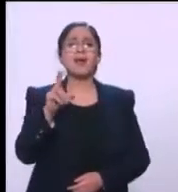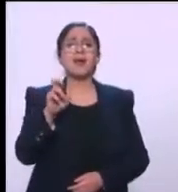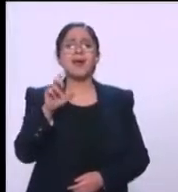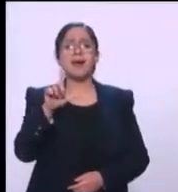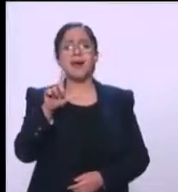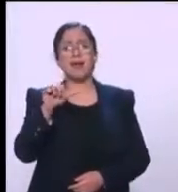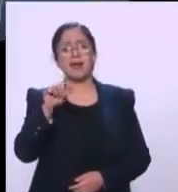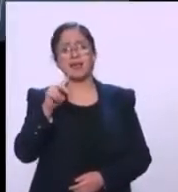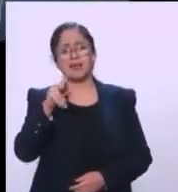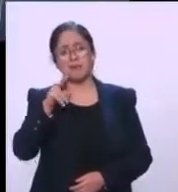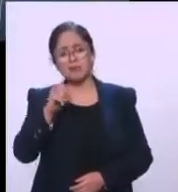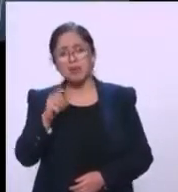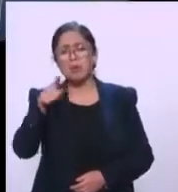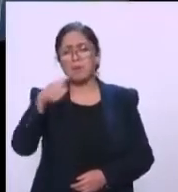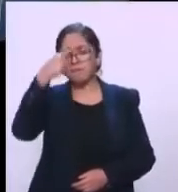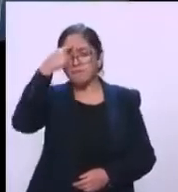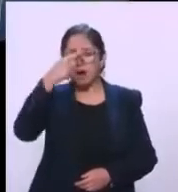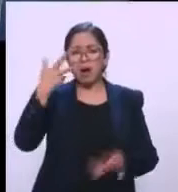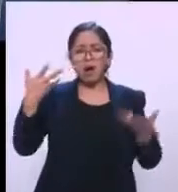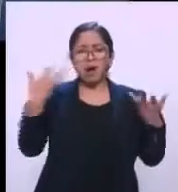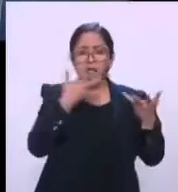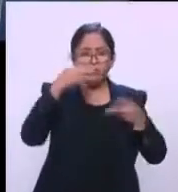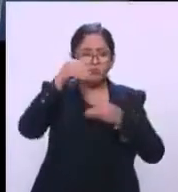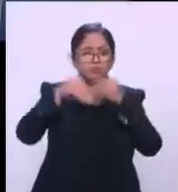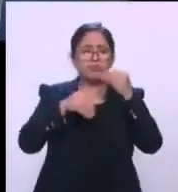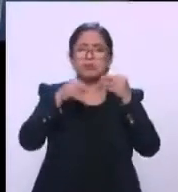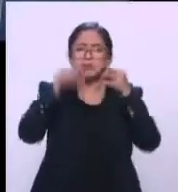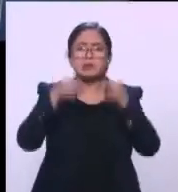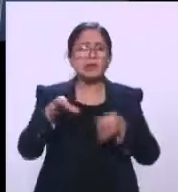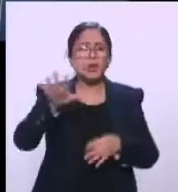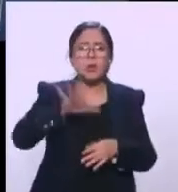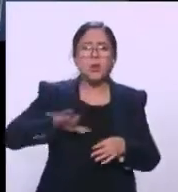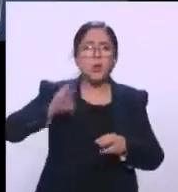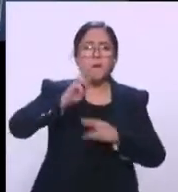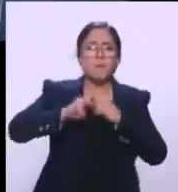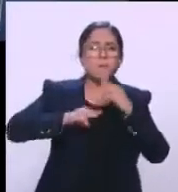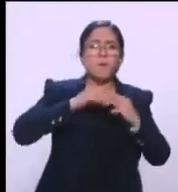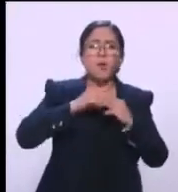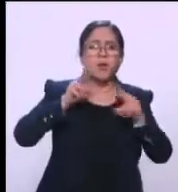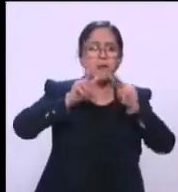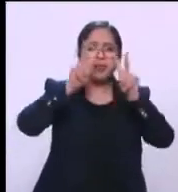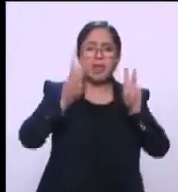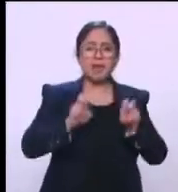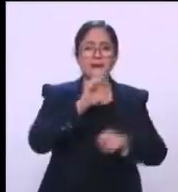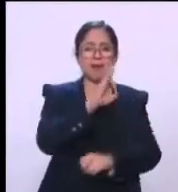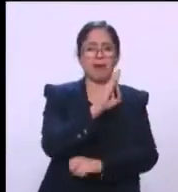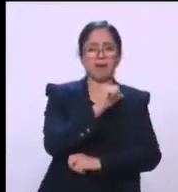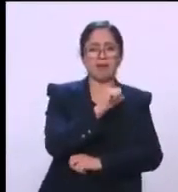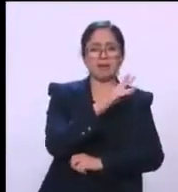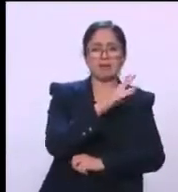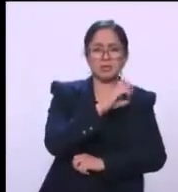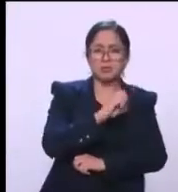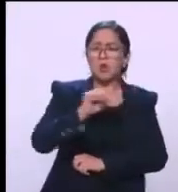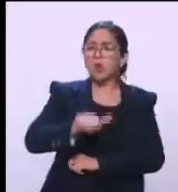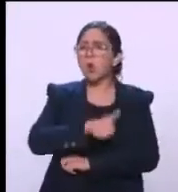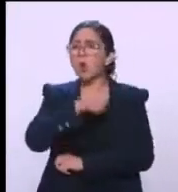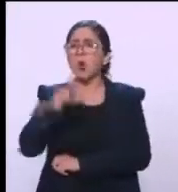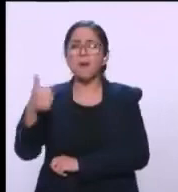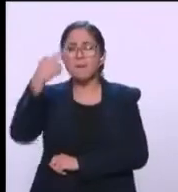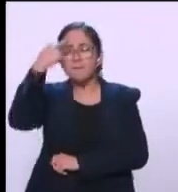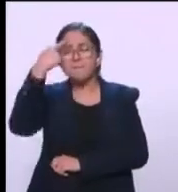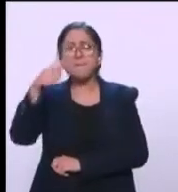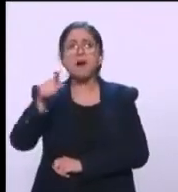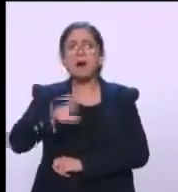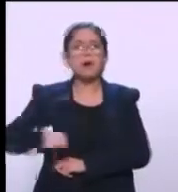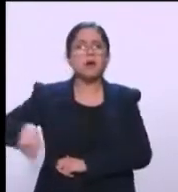del relativismo de la construcción de lo que es el mundo, a eso, al fascismo y a la construcción de posiciones